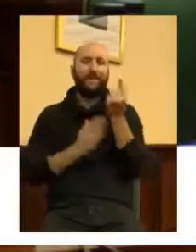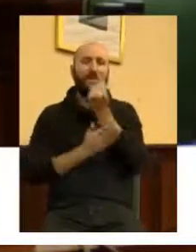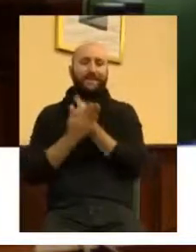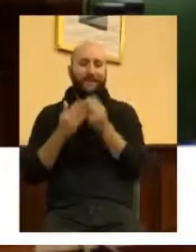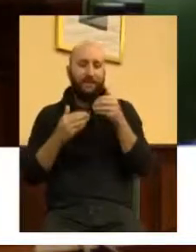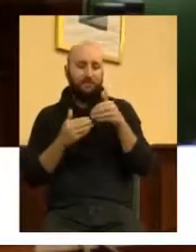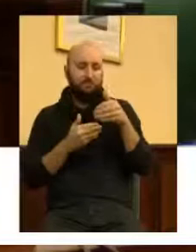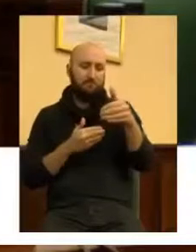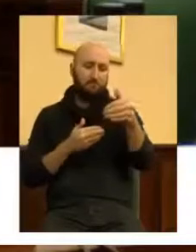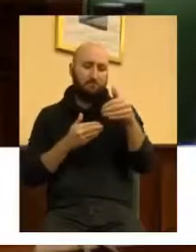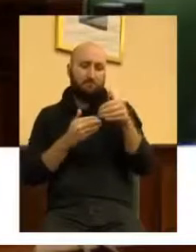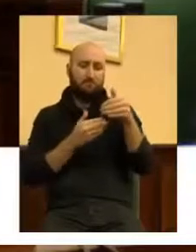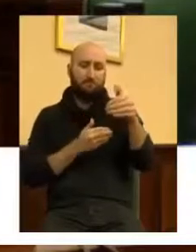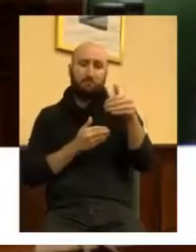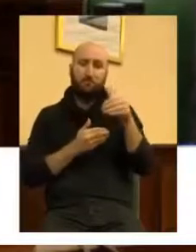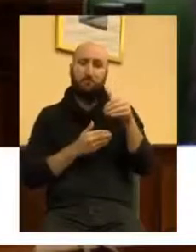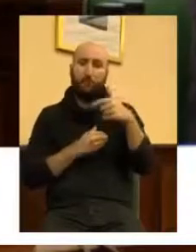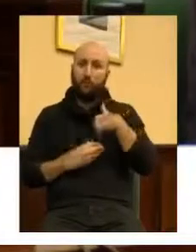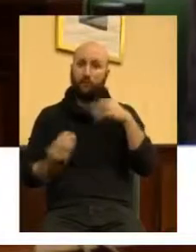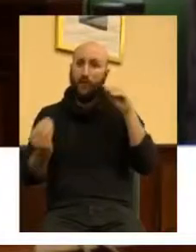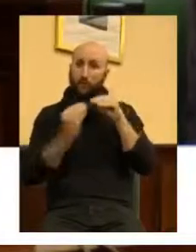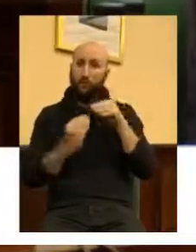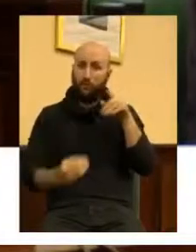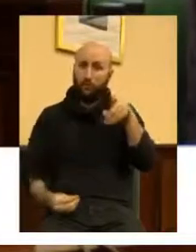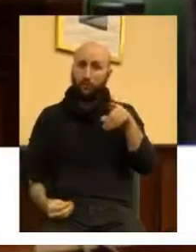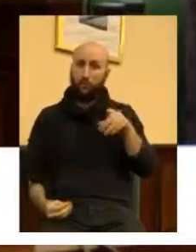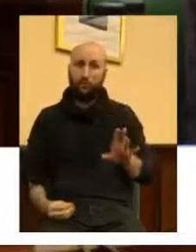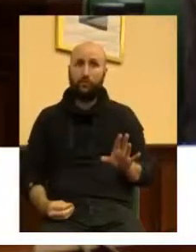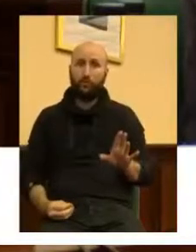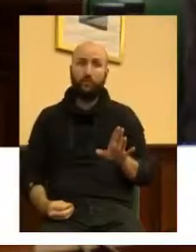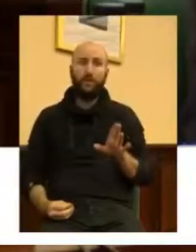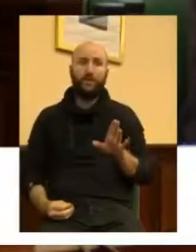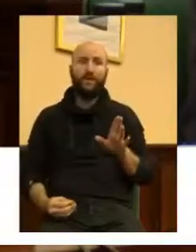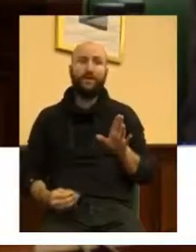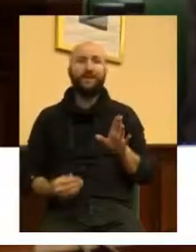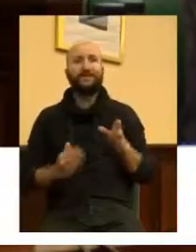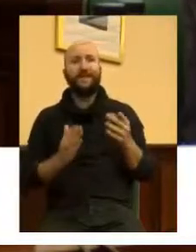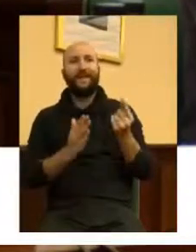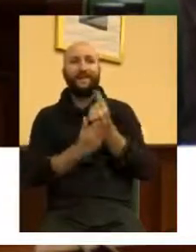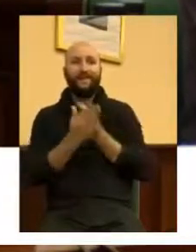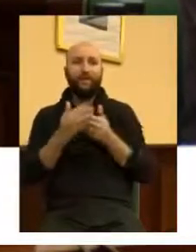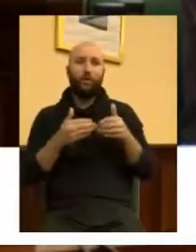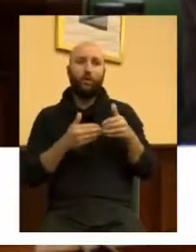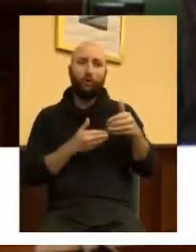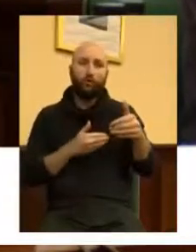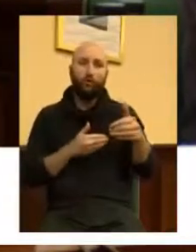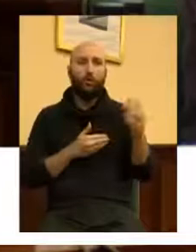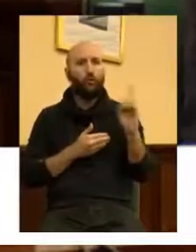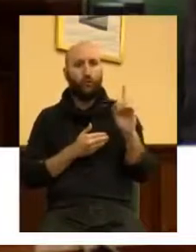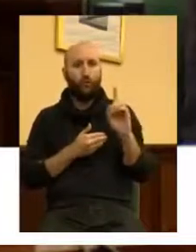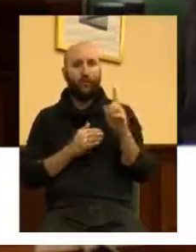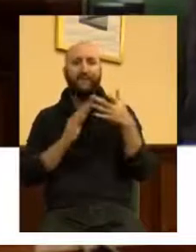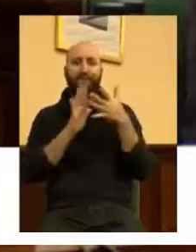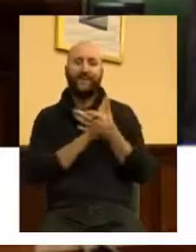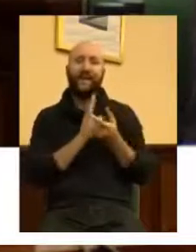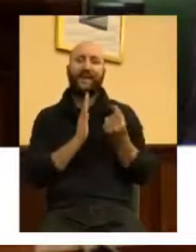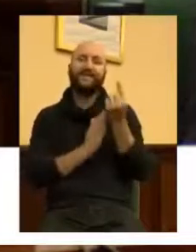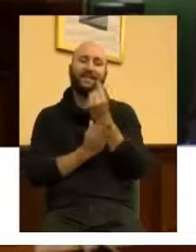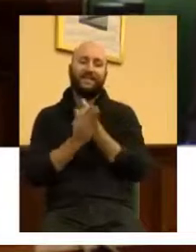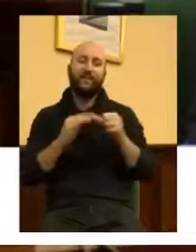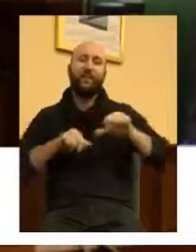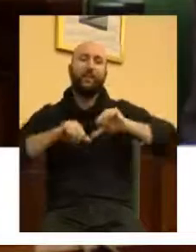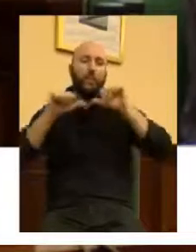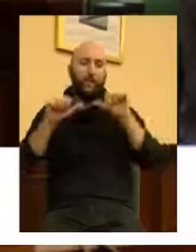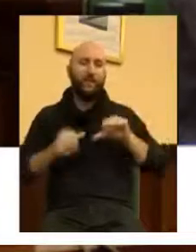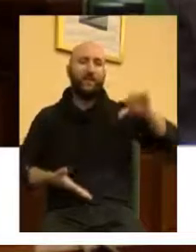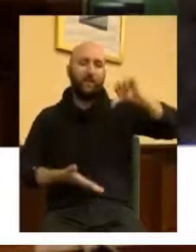largo plazo, que en eso estoy de acuerdo con usted. O sea, responde a un diseño no cortoplacista, no coyuntural, sino a un diseño de modelo de